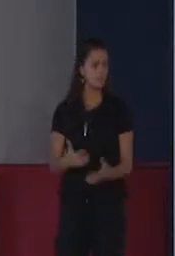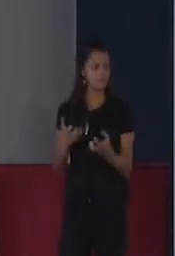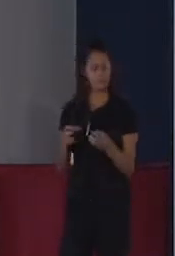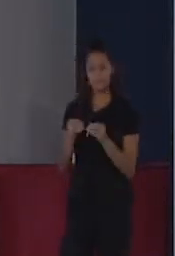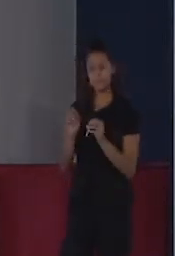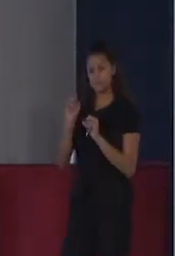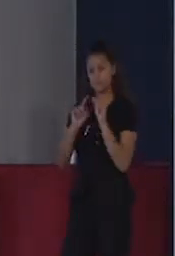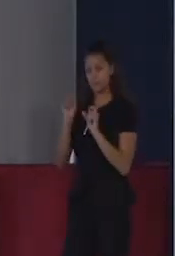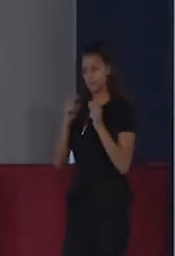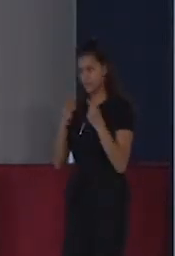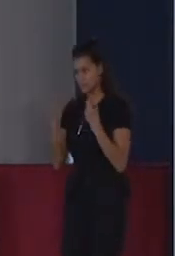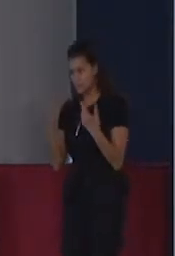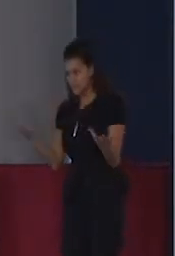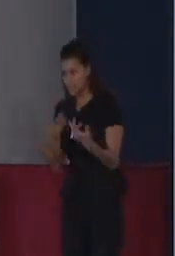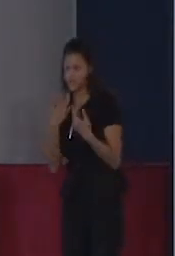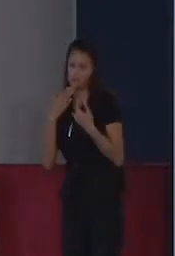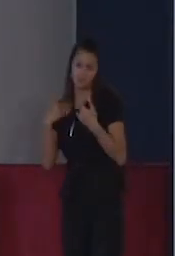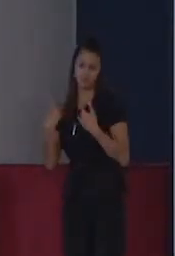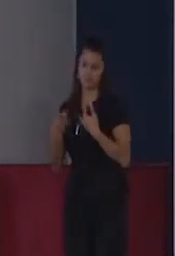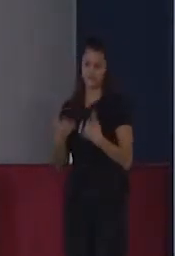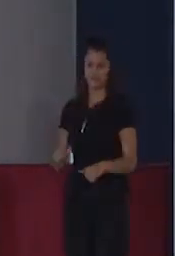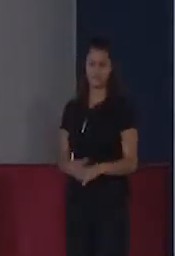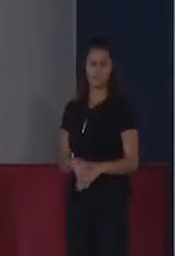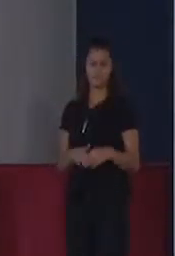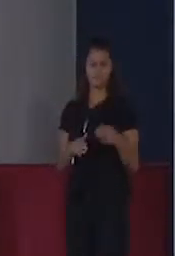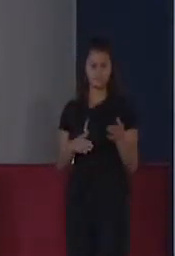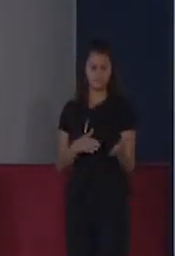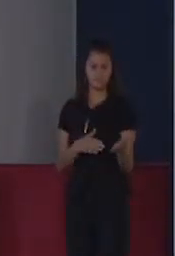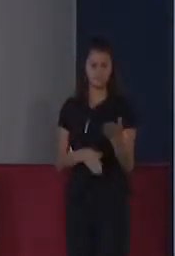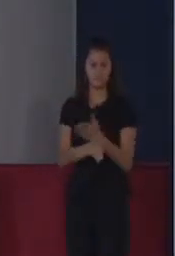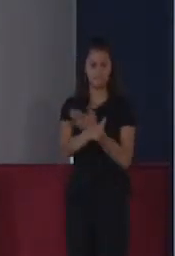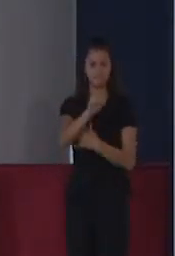luego hacemos el cierre. Sí, señora.